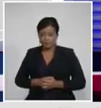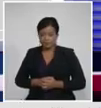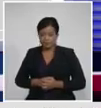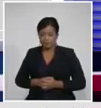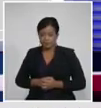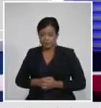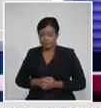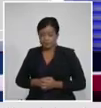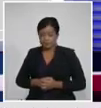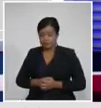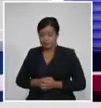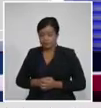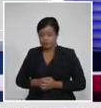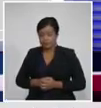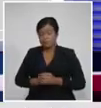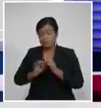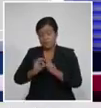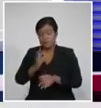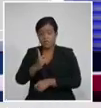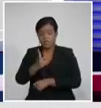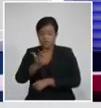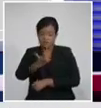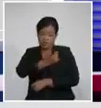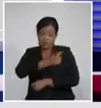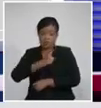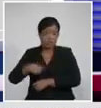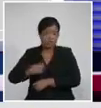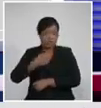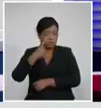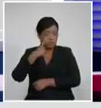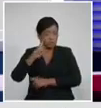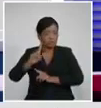encuentran, Soberana 02 y Abdala. Nosotros nos vemos